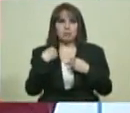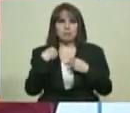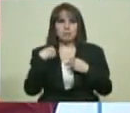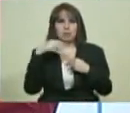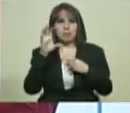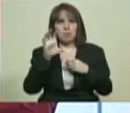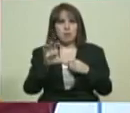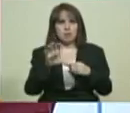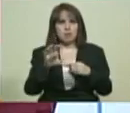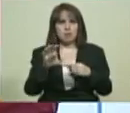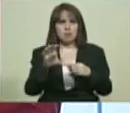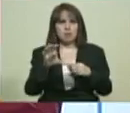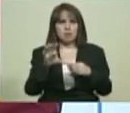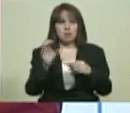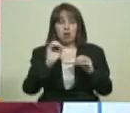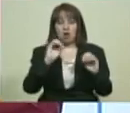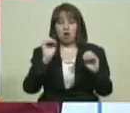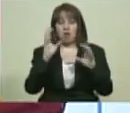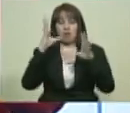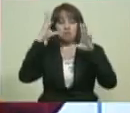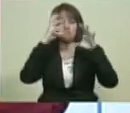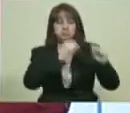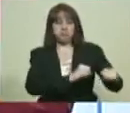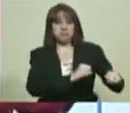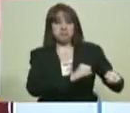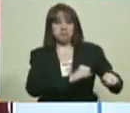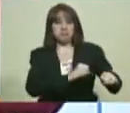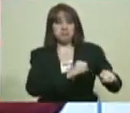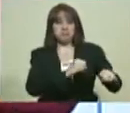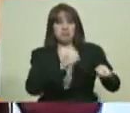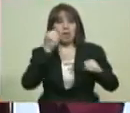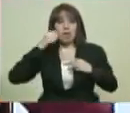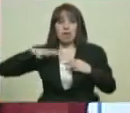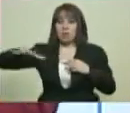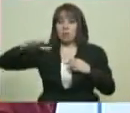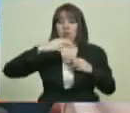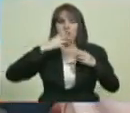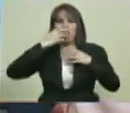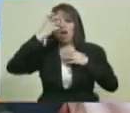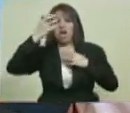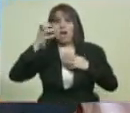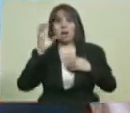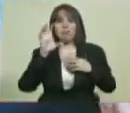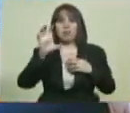¿Patria o colonia? Y el pueblo gritó patria.